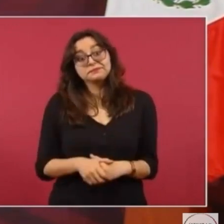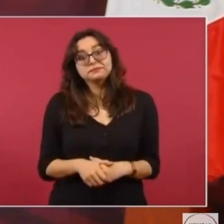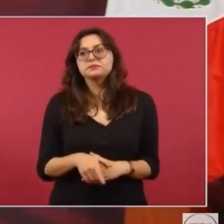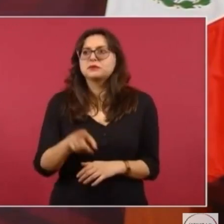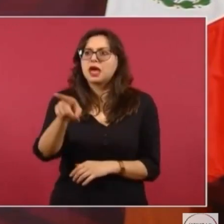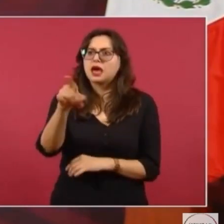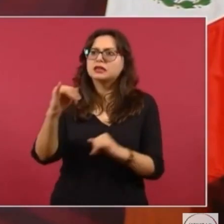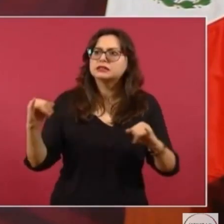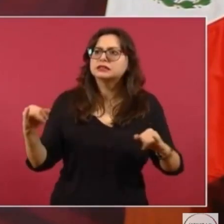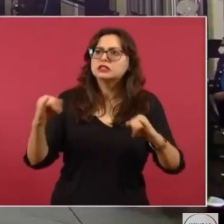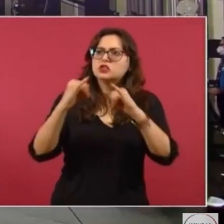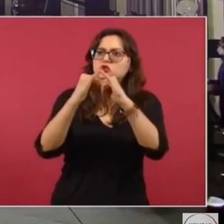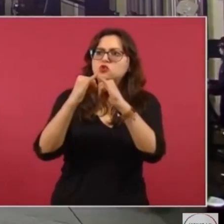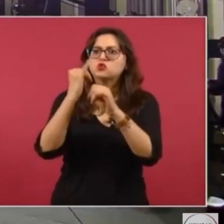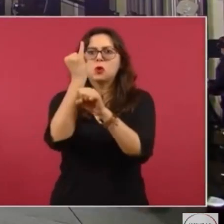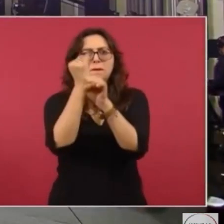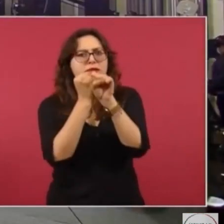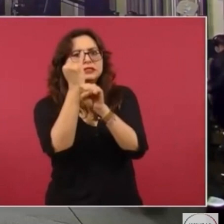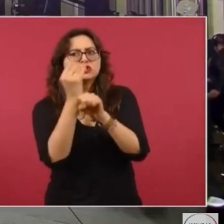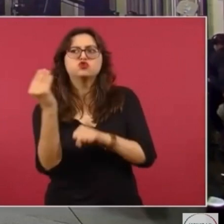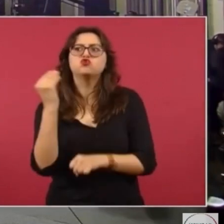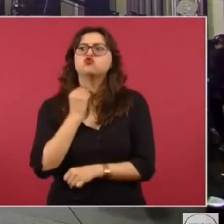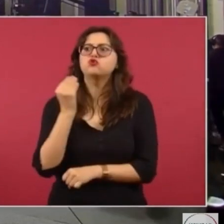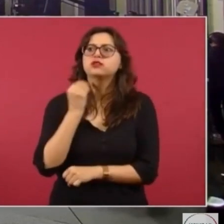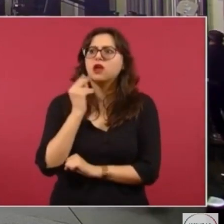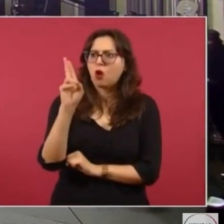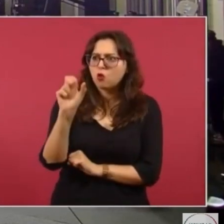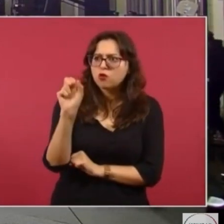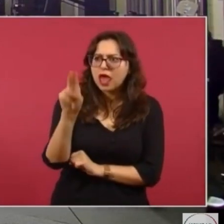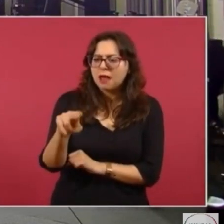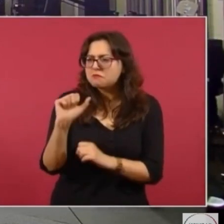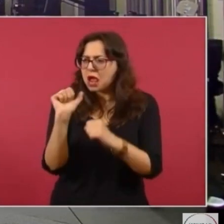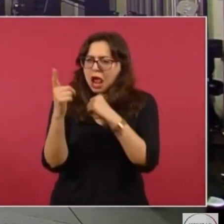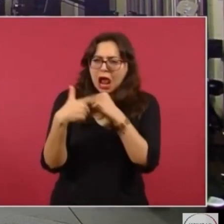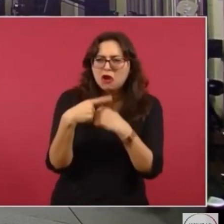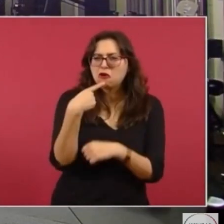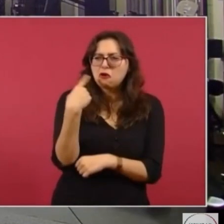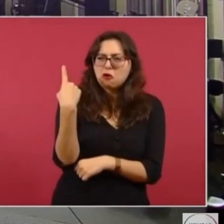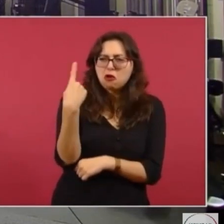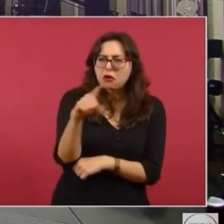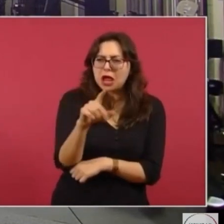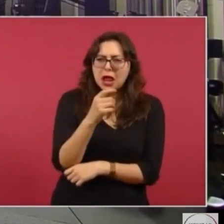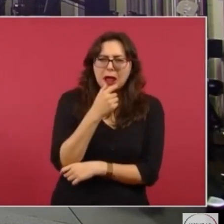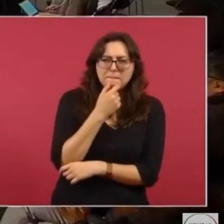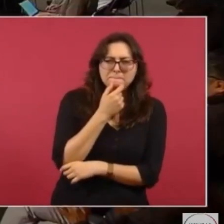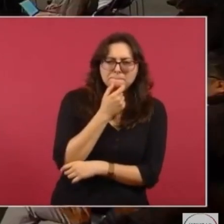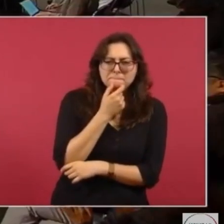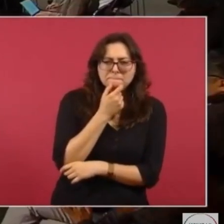Jurídica, si protestaron. ¿No tienes el de la maestra?